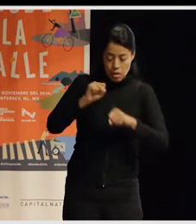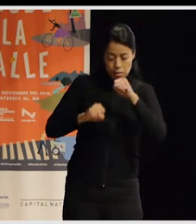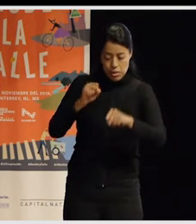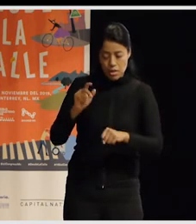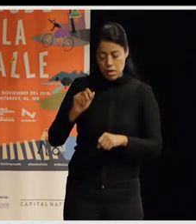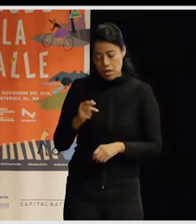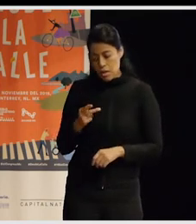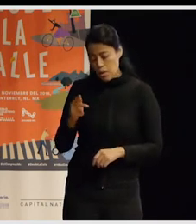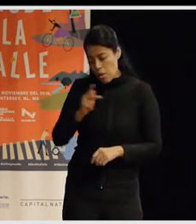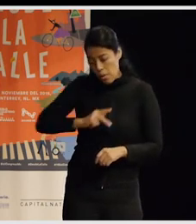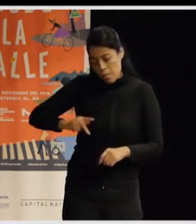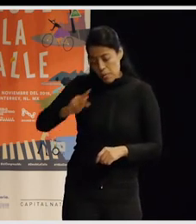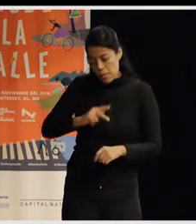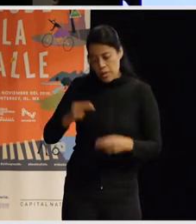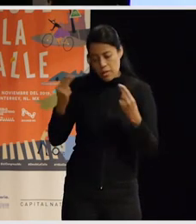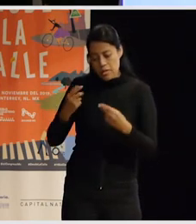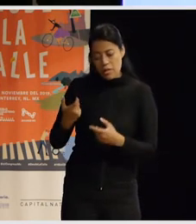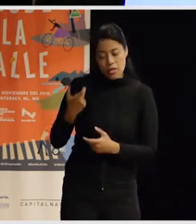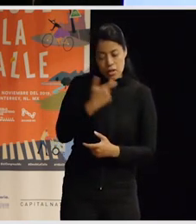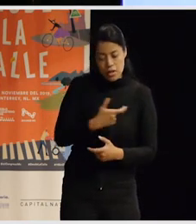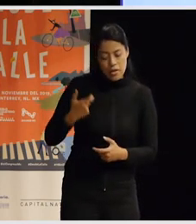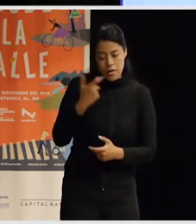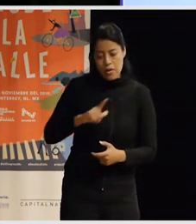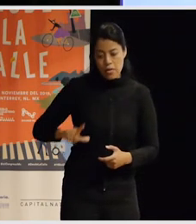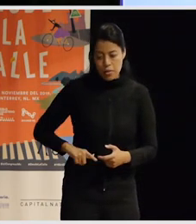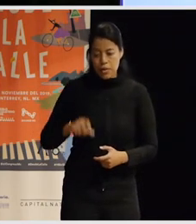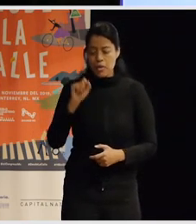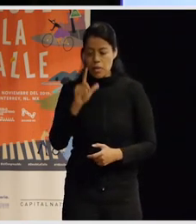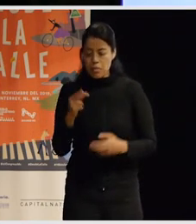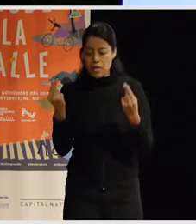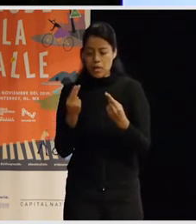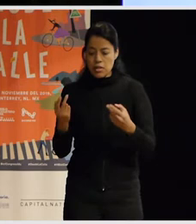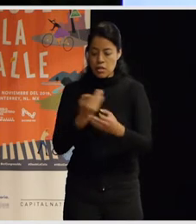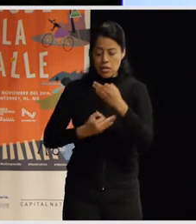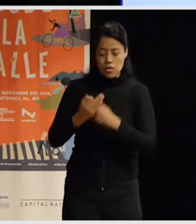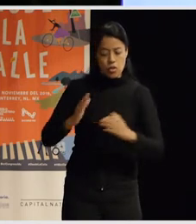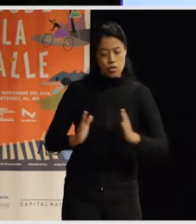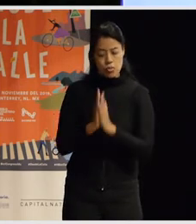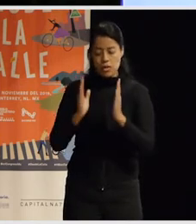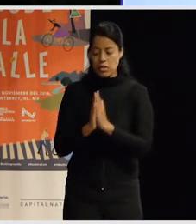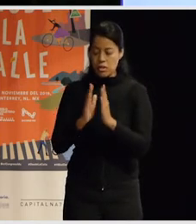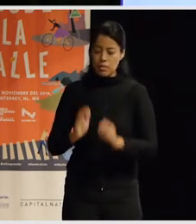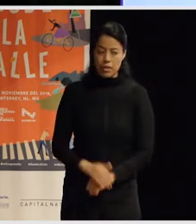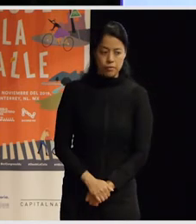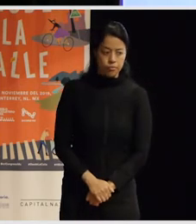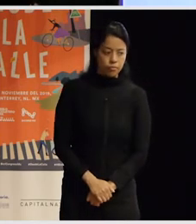tercera es que hay que generar un proceso integral que involucre a los diversos sectores de la sociedad y terminamos